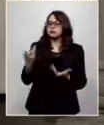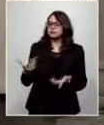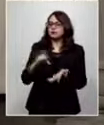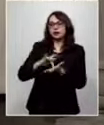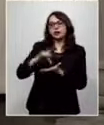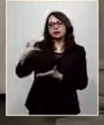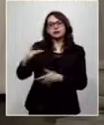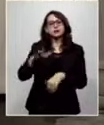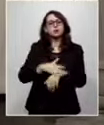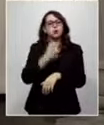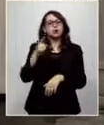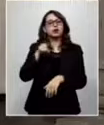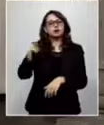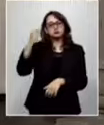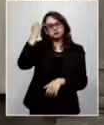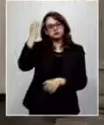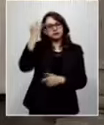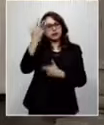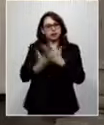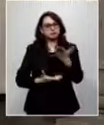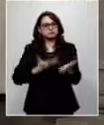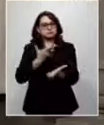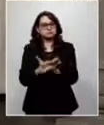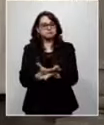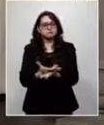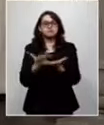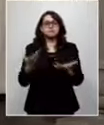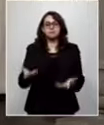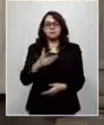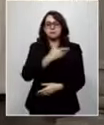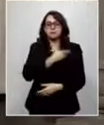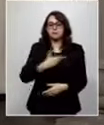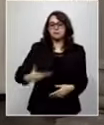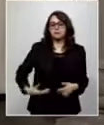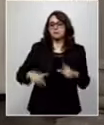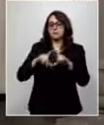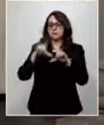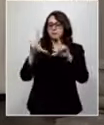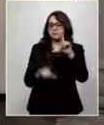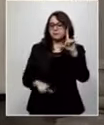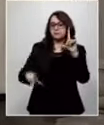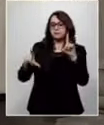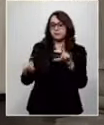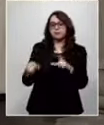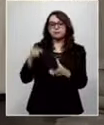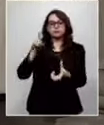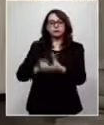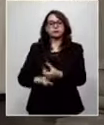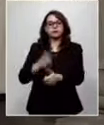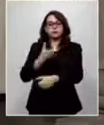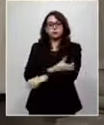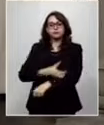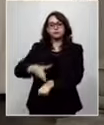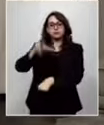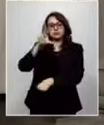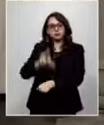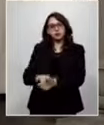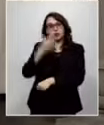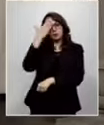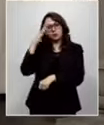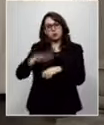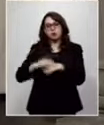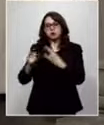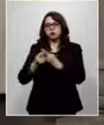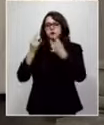celebrar este convenio entre la Presidencia de la República a través de la Coordinación de la Memoria Histórica y Cultural